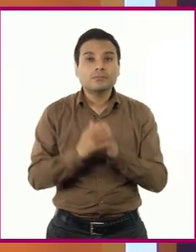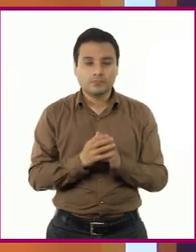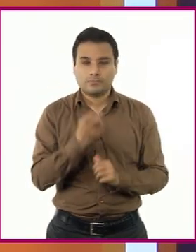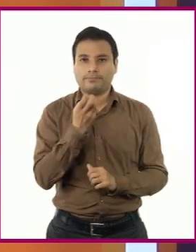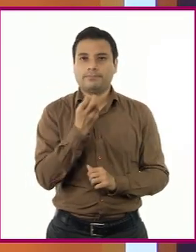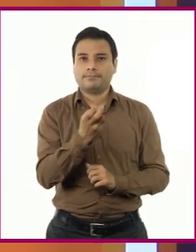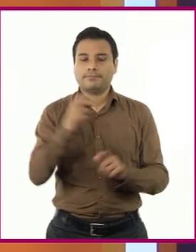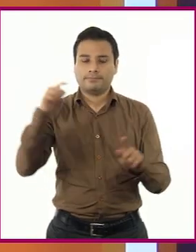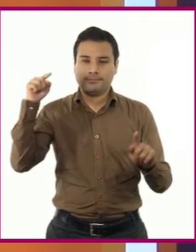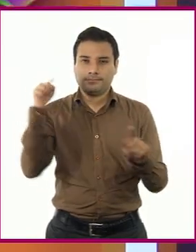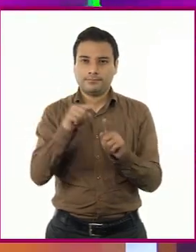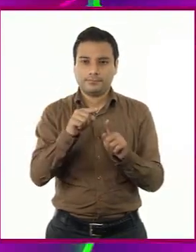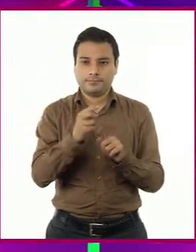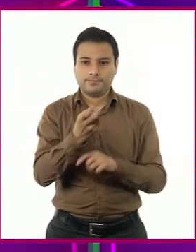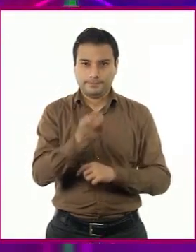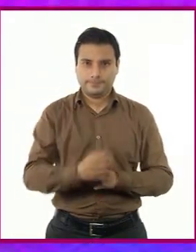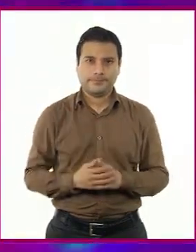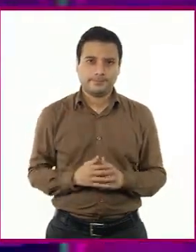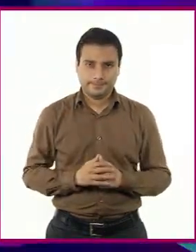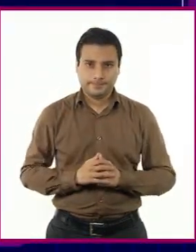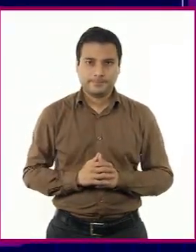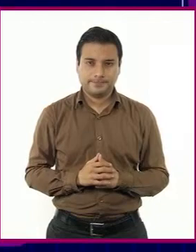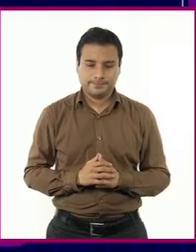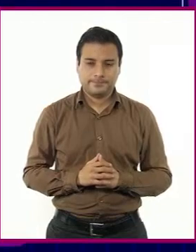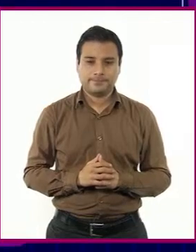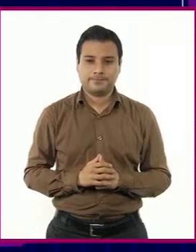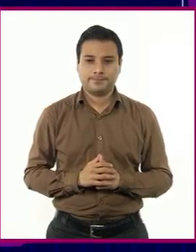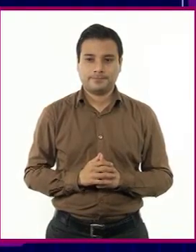promedio los datos del conjunto de la media.